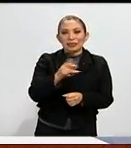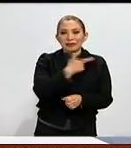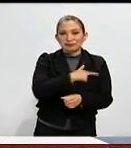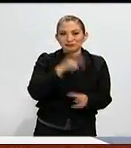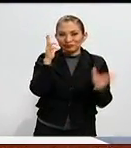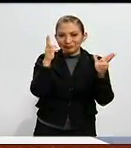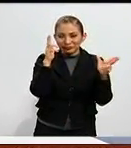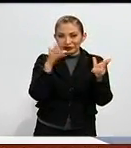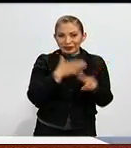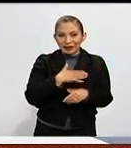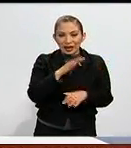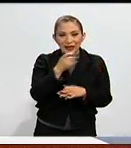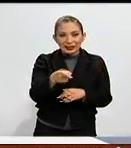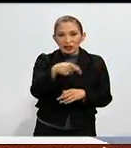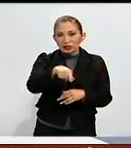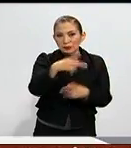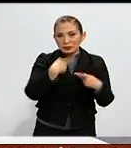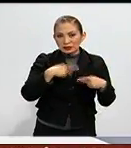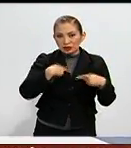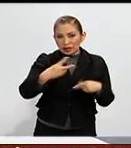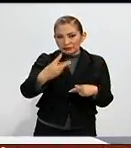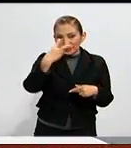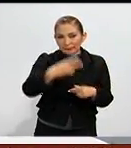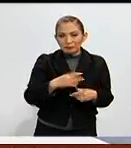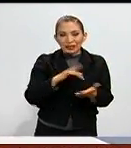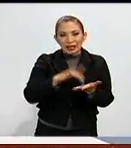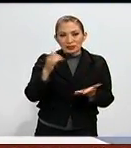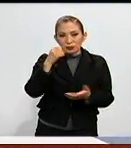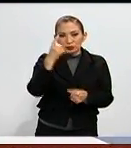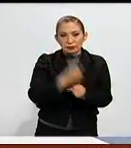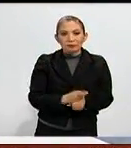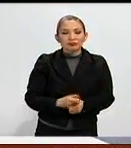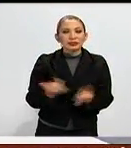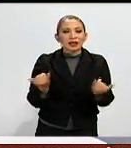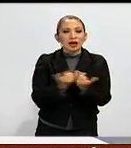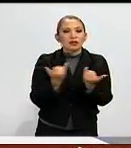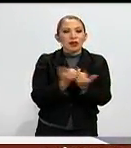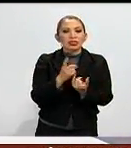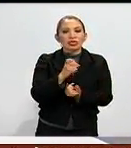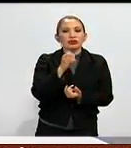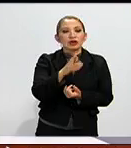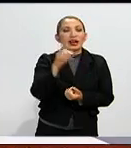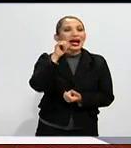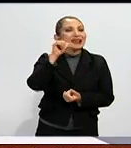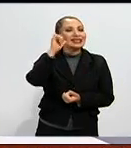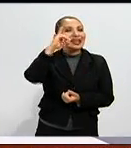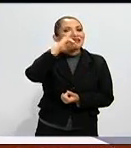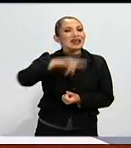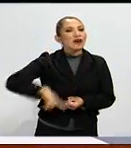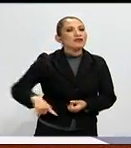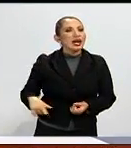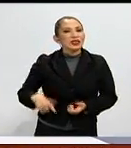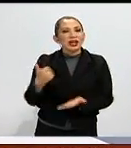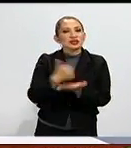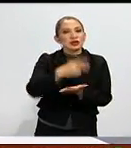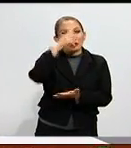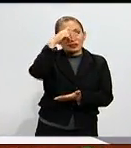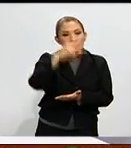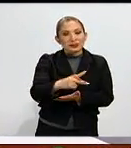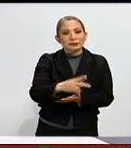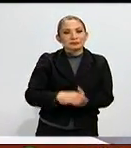gusto saludarte. Buenos días a ti y a tu amable audiencia y gracias por la oportunidad. Igualmente, doctor. Ayer el jefe de gobierno de la